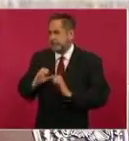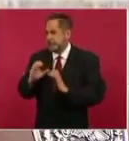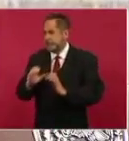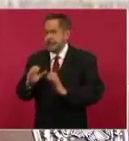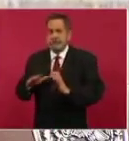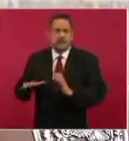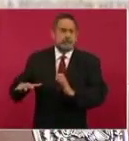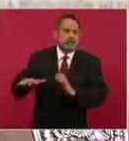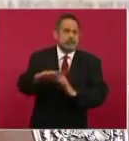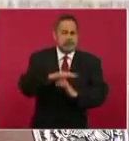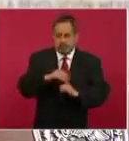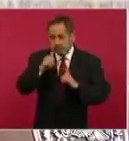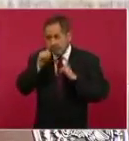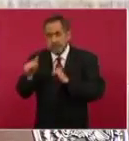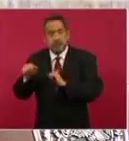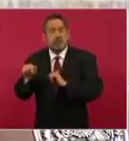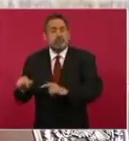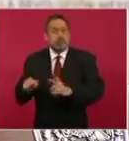el lago.